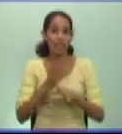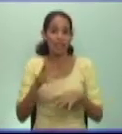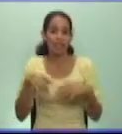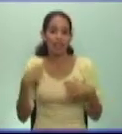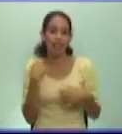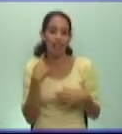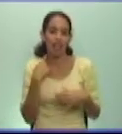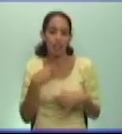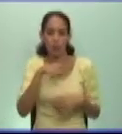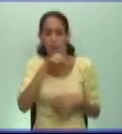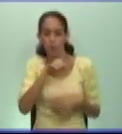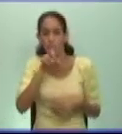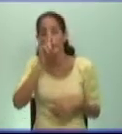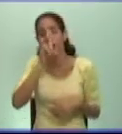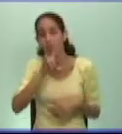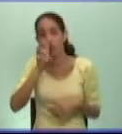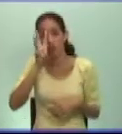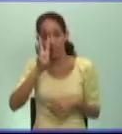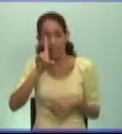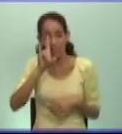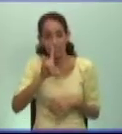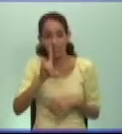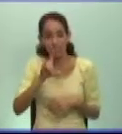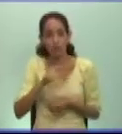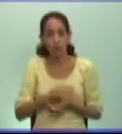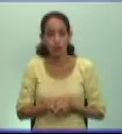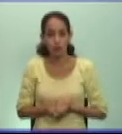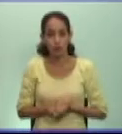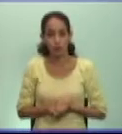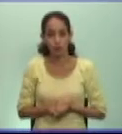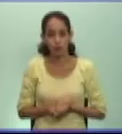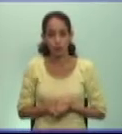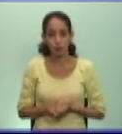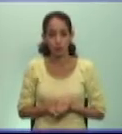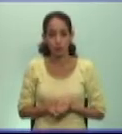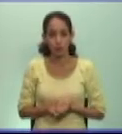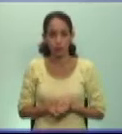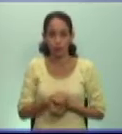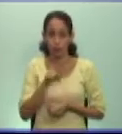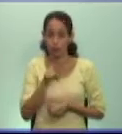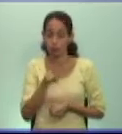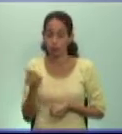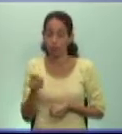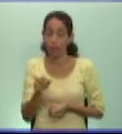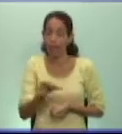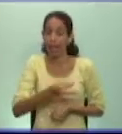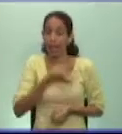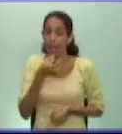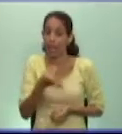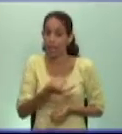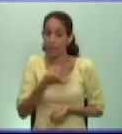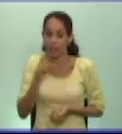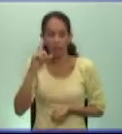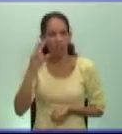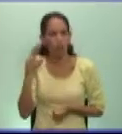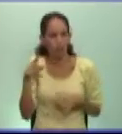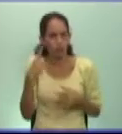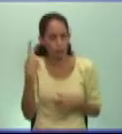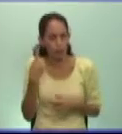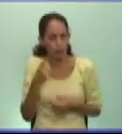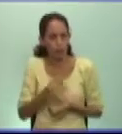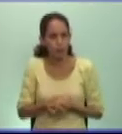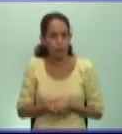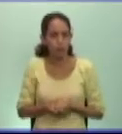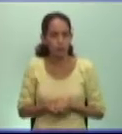1939, vísperas de la Segunda Guerra Mundial. Y ustedes tienen que hablar, pero yo quisiera recordar, vamos allí. Cuando